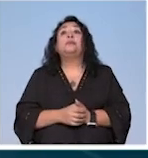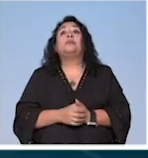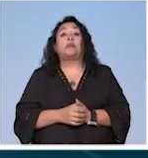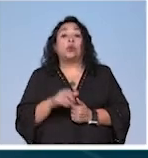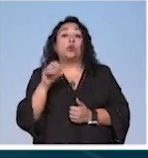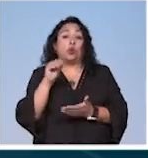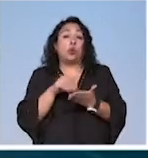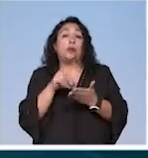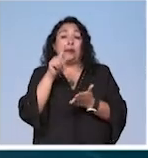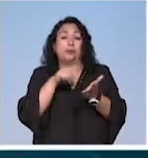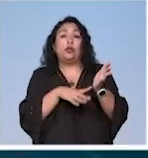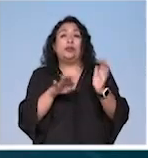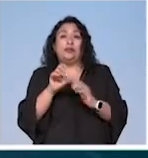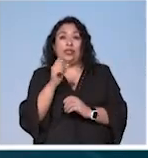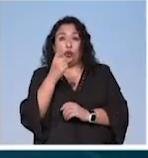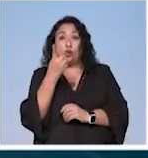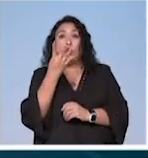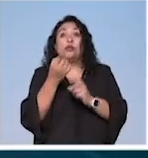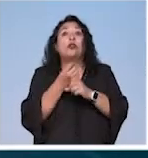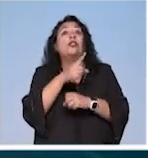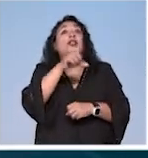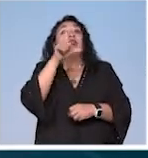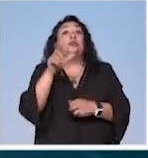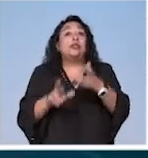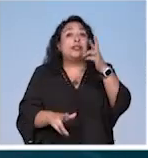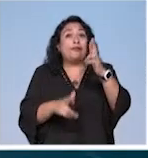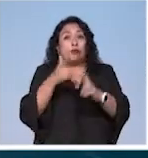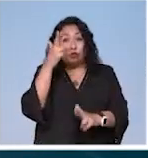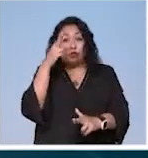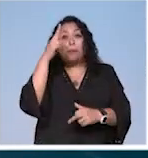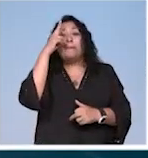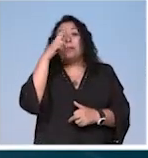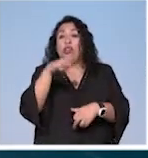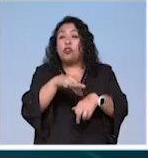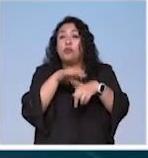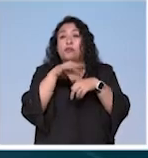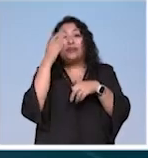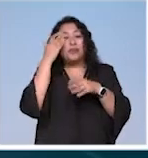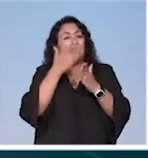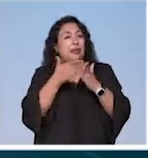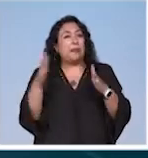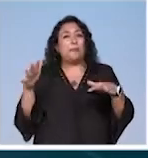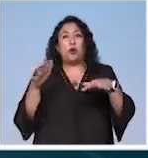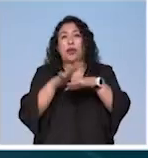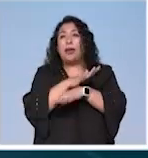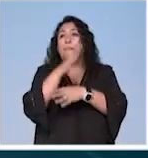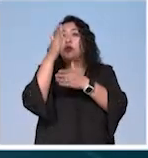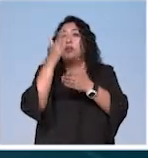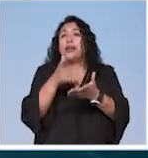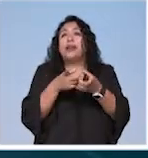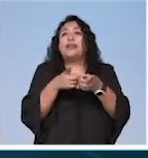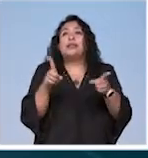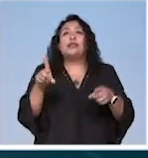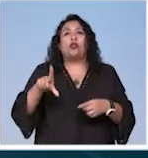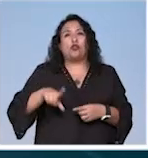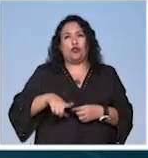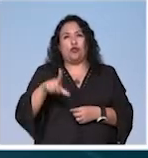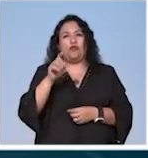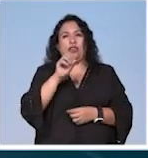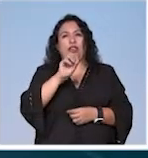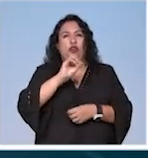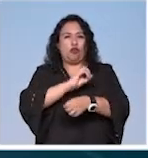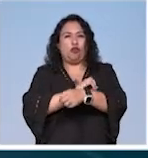Aún en 1921, cuatro años después de la Revolución, México vivía una etapa de cambio con la llegada y el desarrollo del gobierno